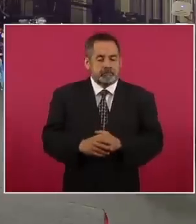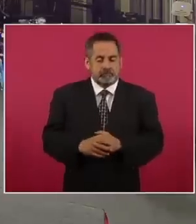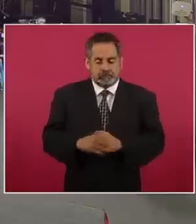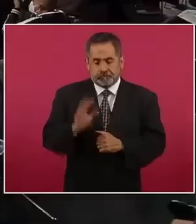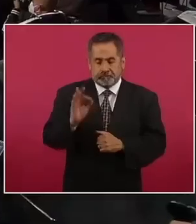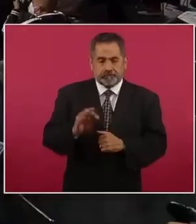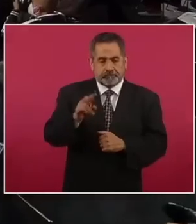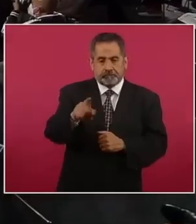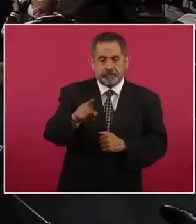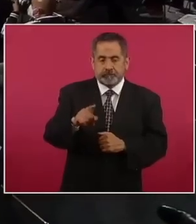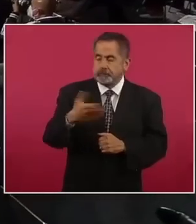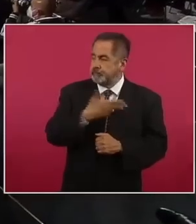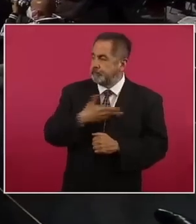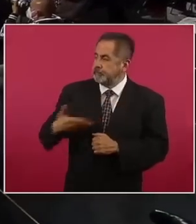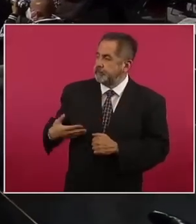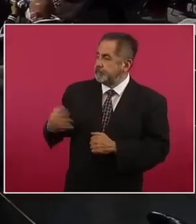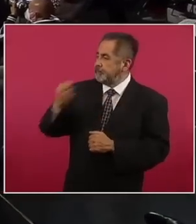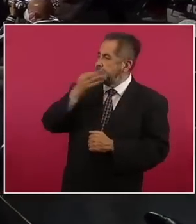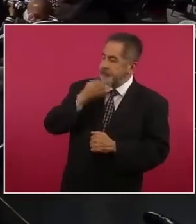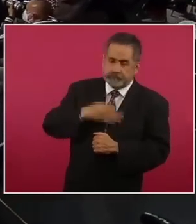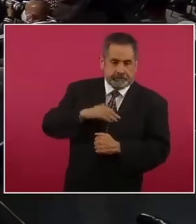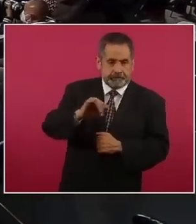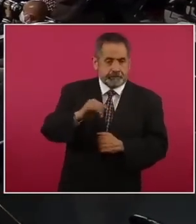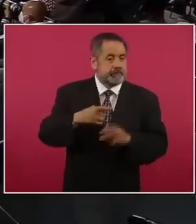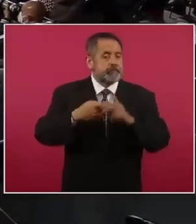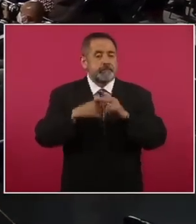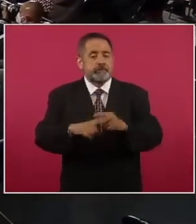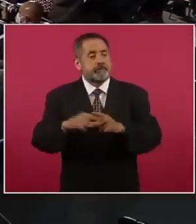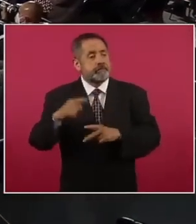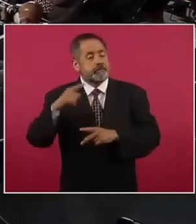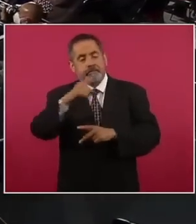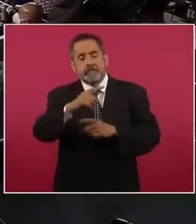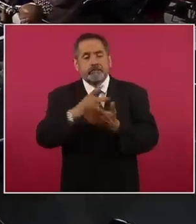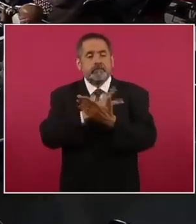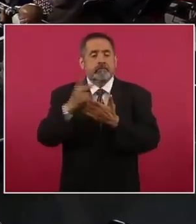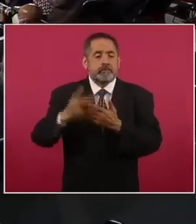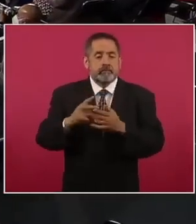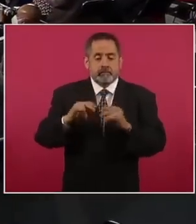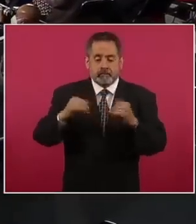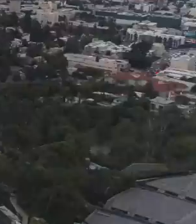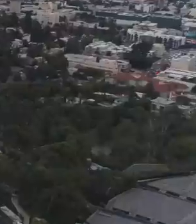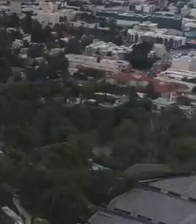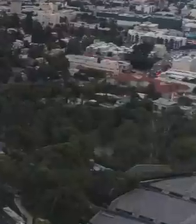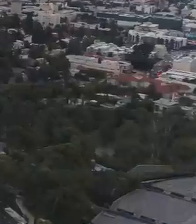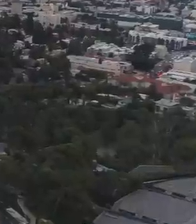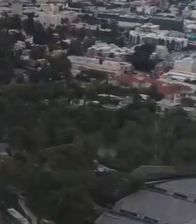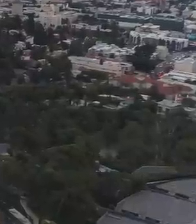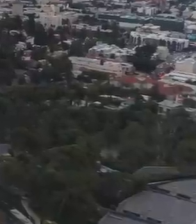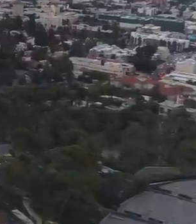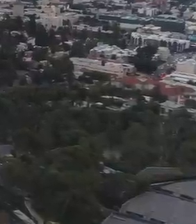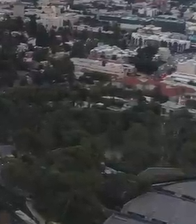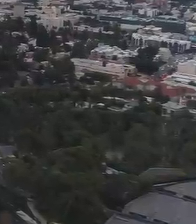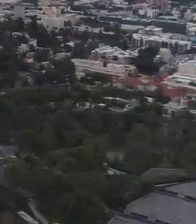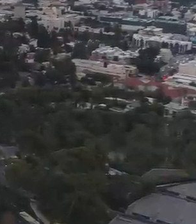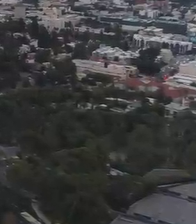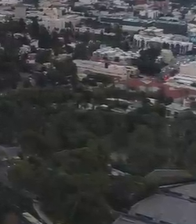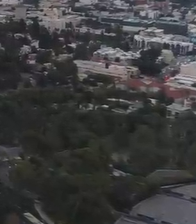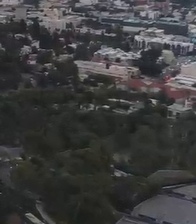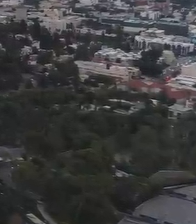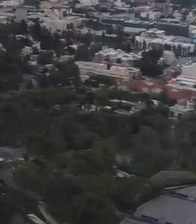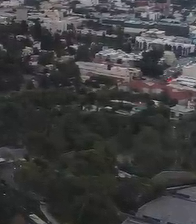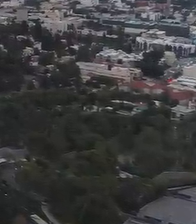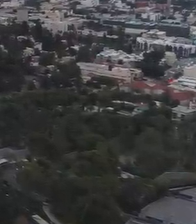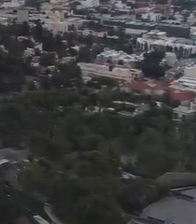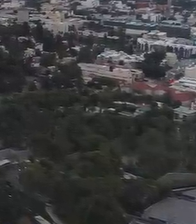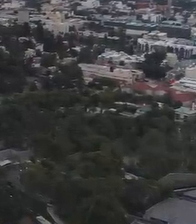efecto, por instrucciones del señor presidente, iniciamos Jóvenes Construyendo el Futuro en Los Ángeles, estamos empezando.